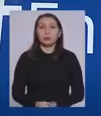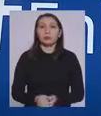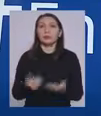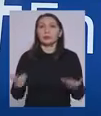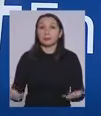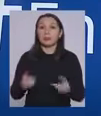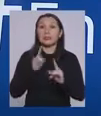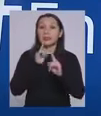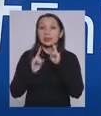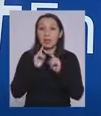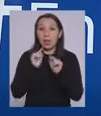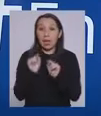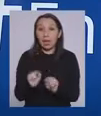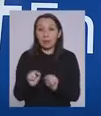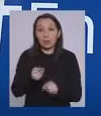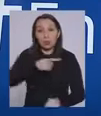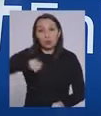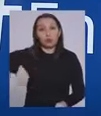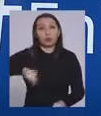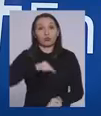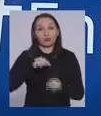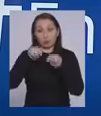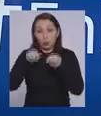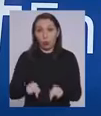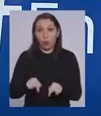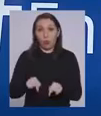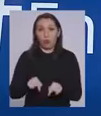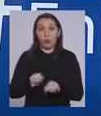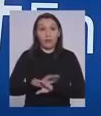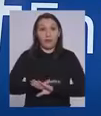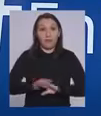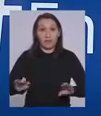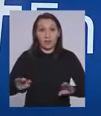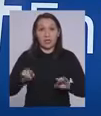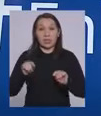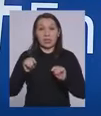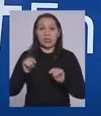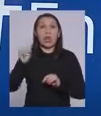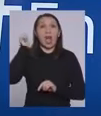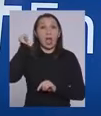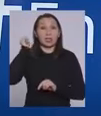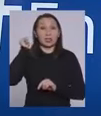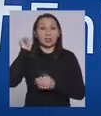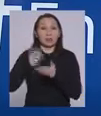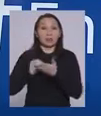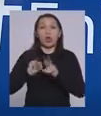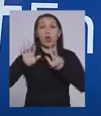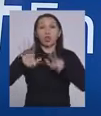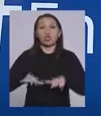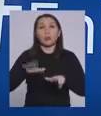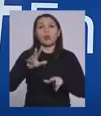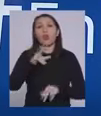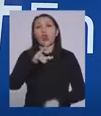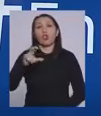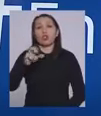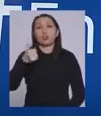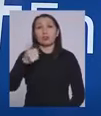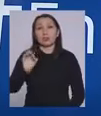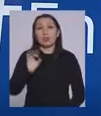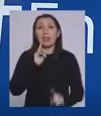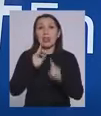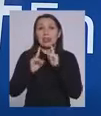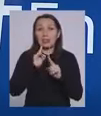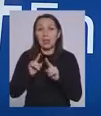los exámenes, nosotros hoy, al corte de ayer, tenemos 8.860 exámenes